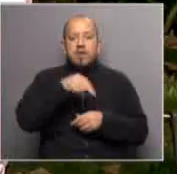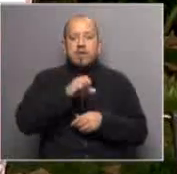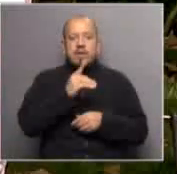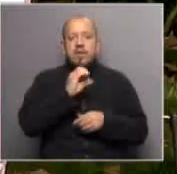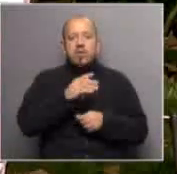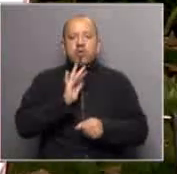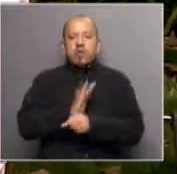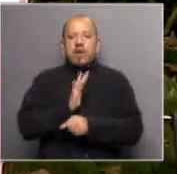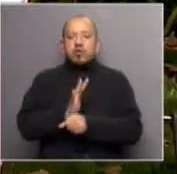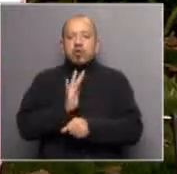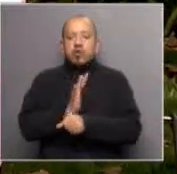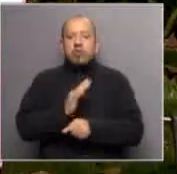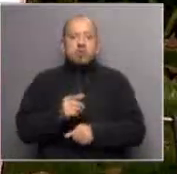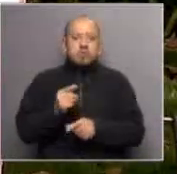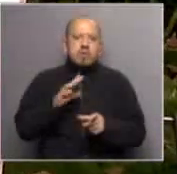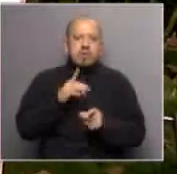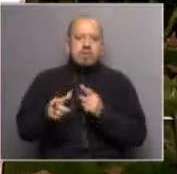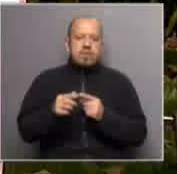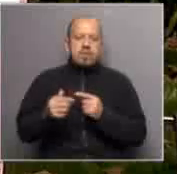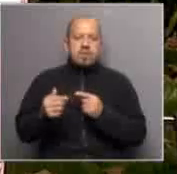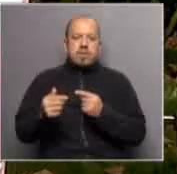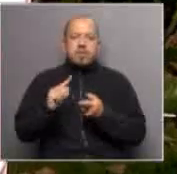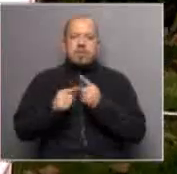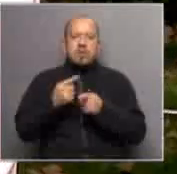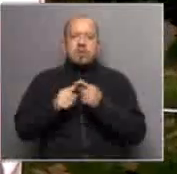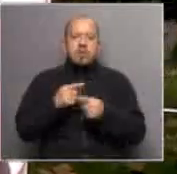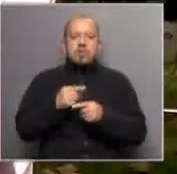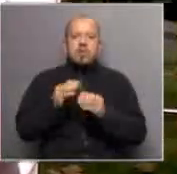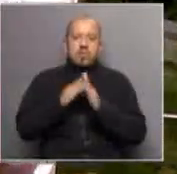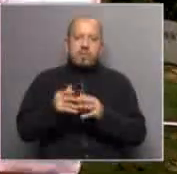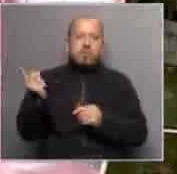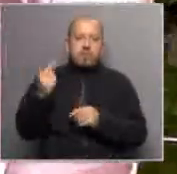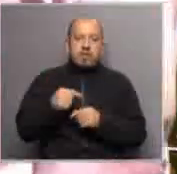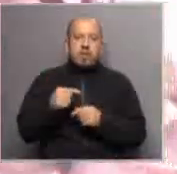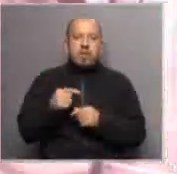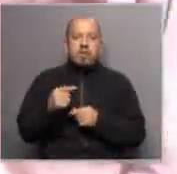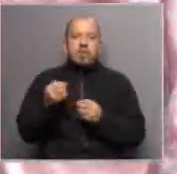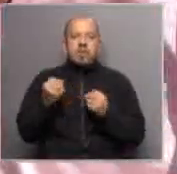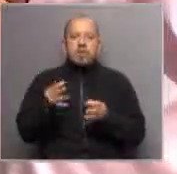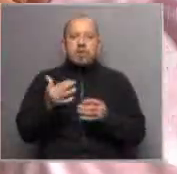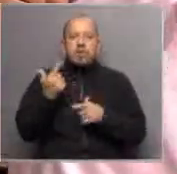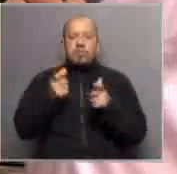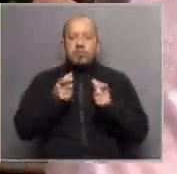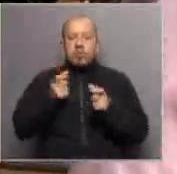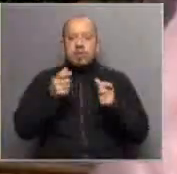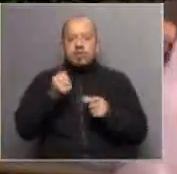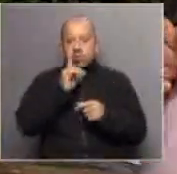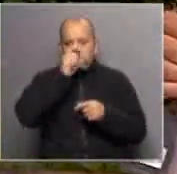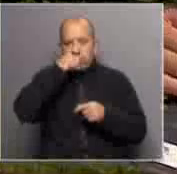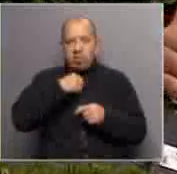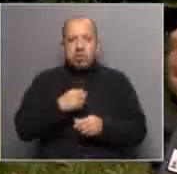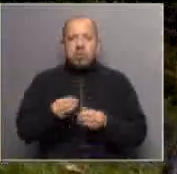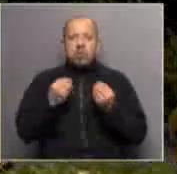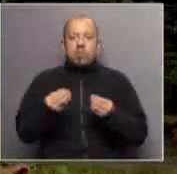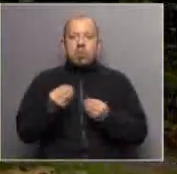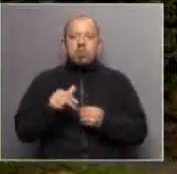de La Barraca. O sea, tenía una relación y le pedía por favor que viniera. Porque además, viste, la gente de Montevideo, de la cultura, ¿cómo? Lorca